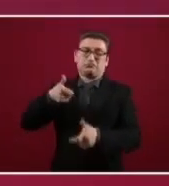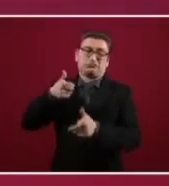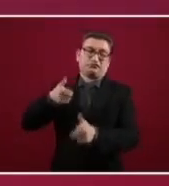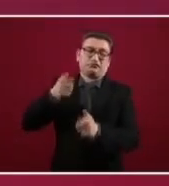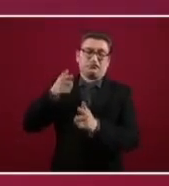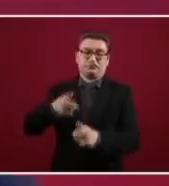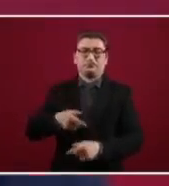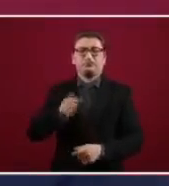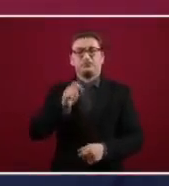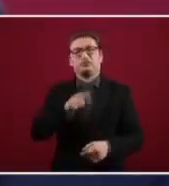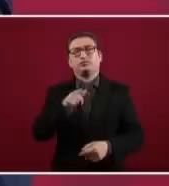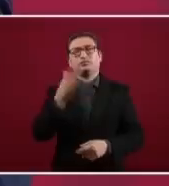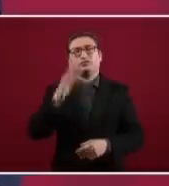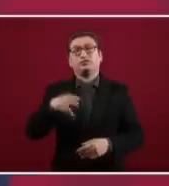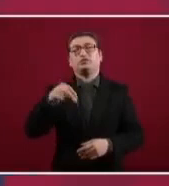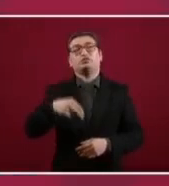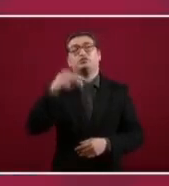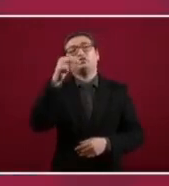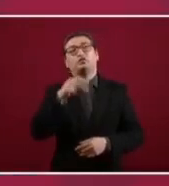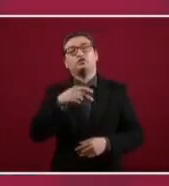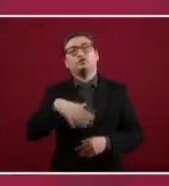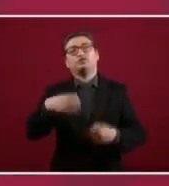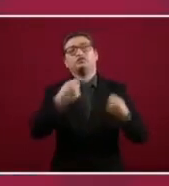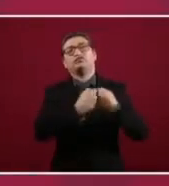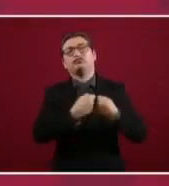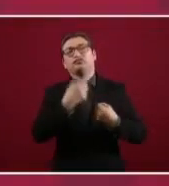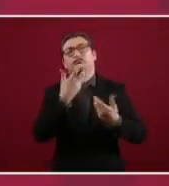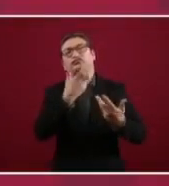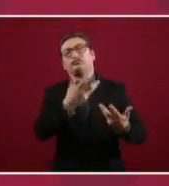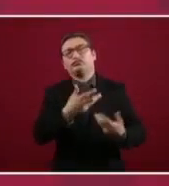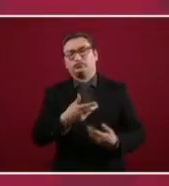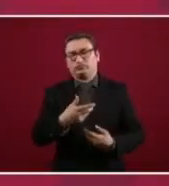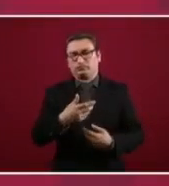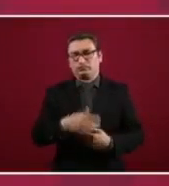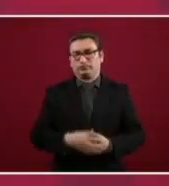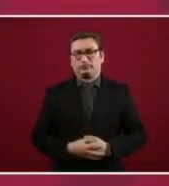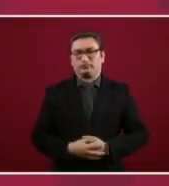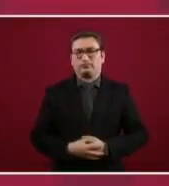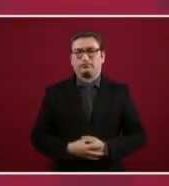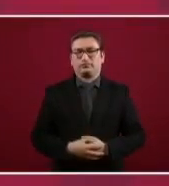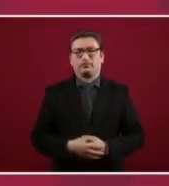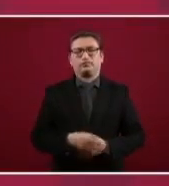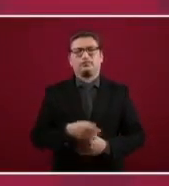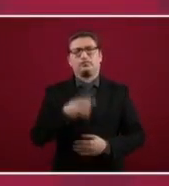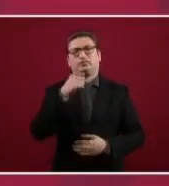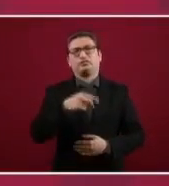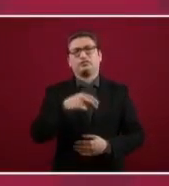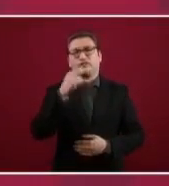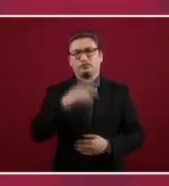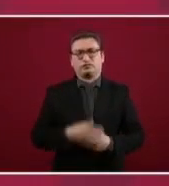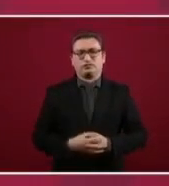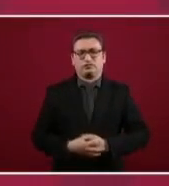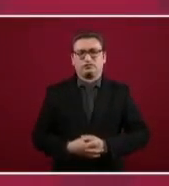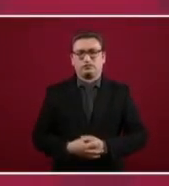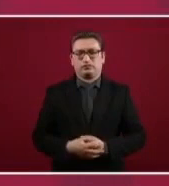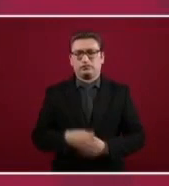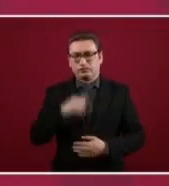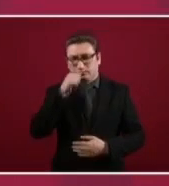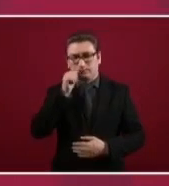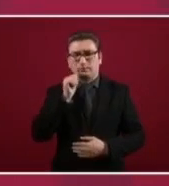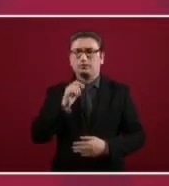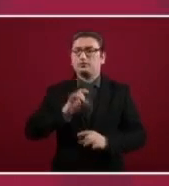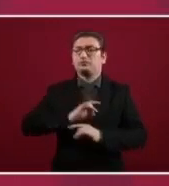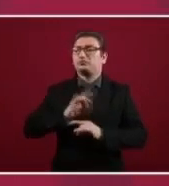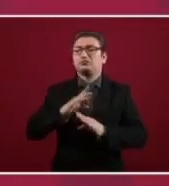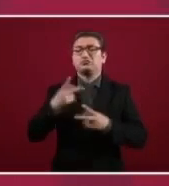peligro al norte a la frontera a dónde fue en juárez cuando nos